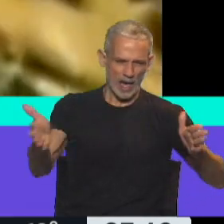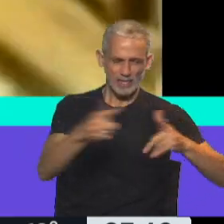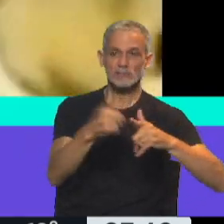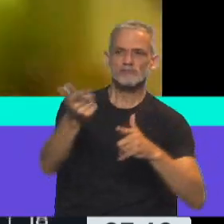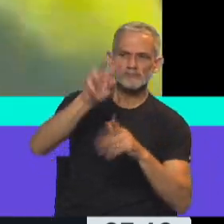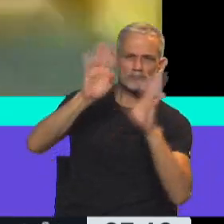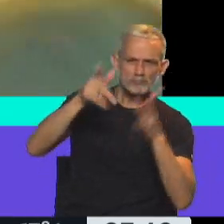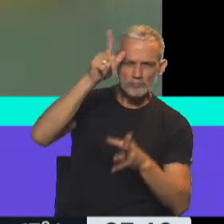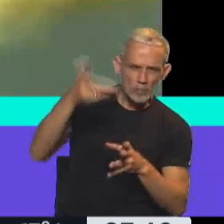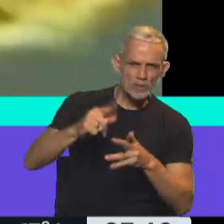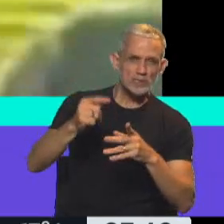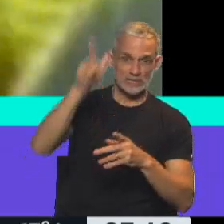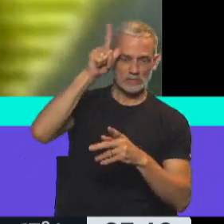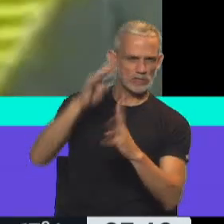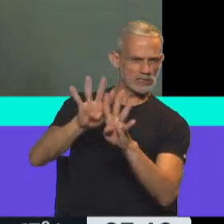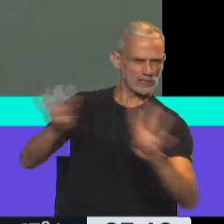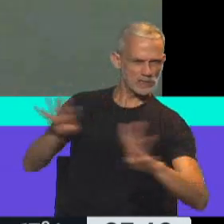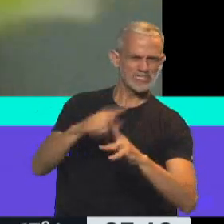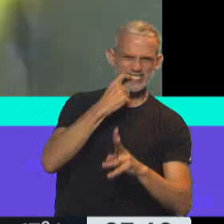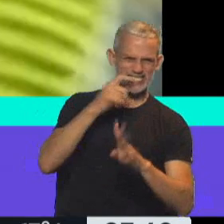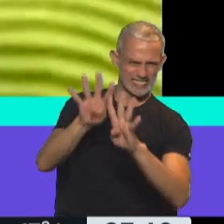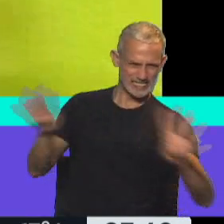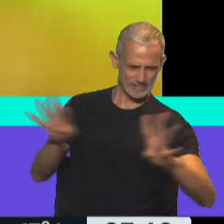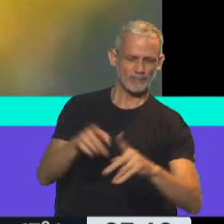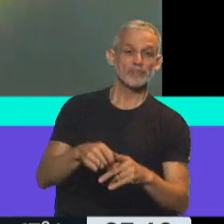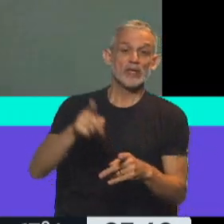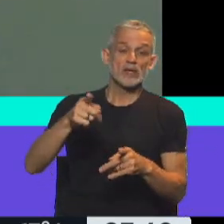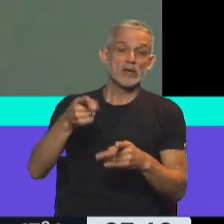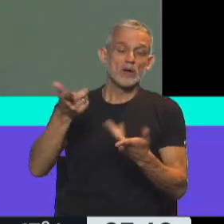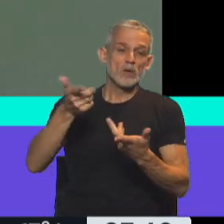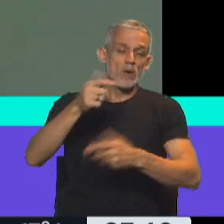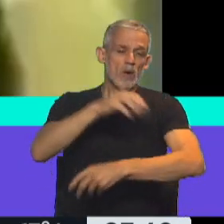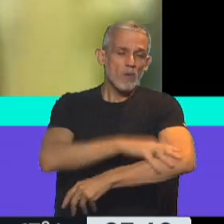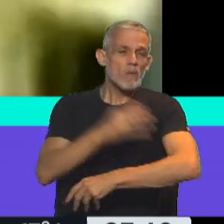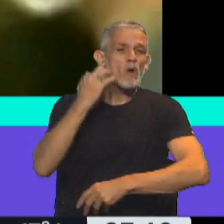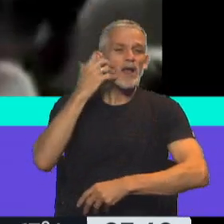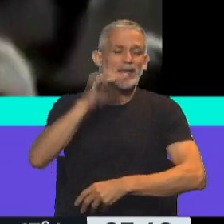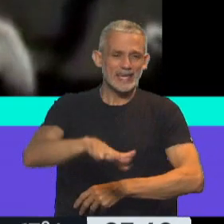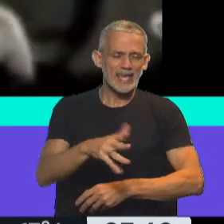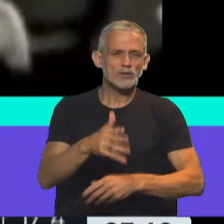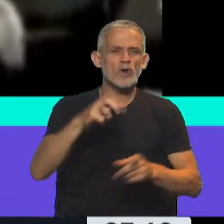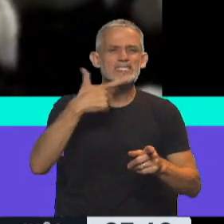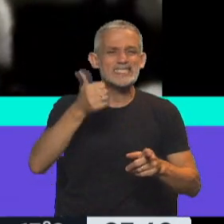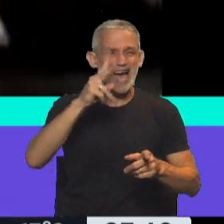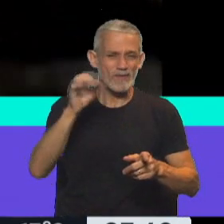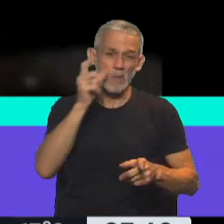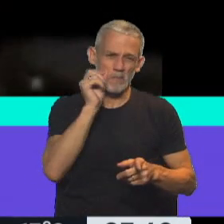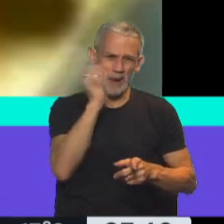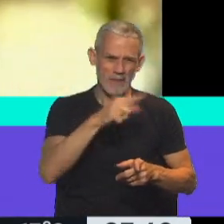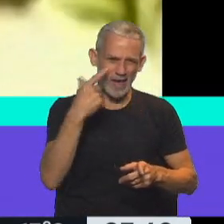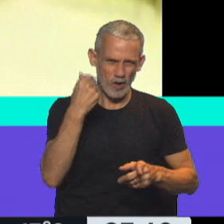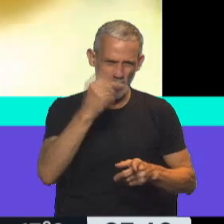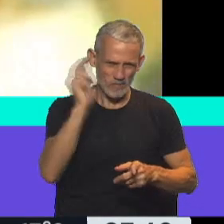donde había un fuerte operativo policial con un vallado. Tomado del brazo de uno de sus nietos, Pedro Sabo, padre de la